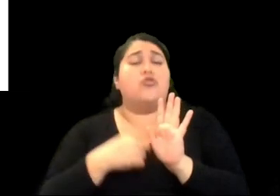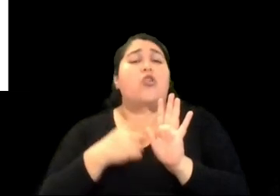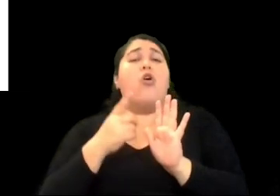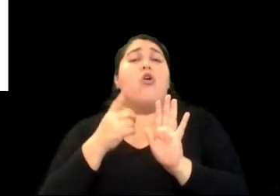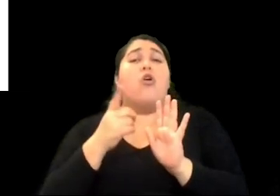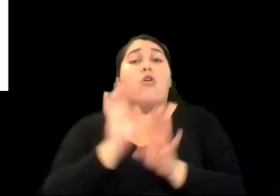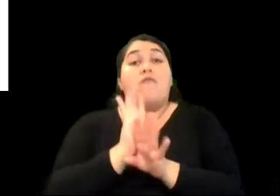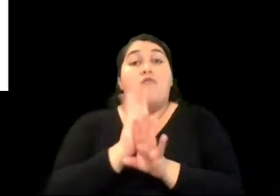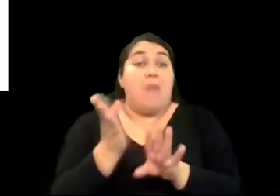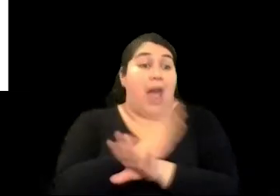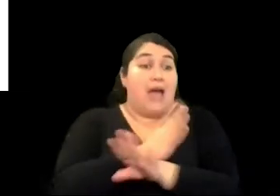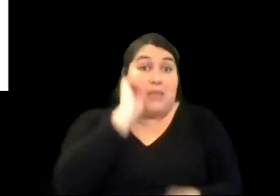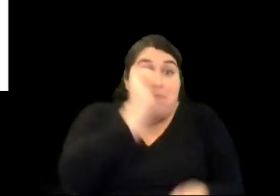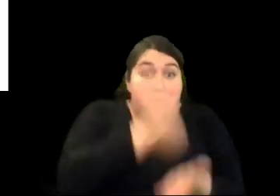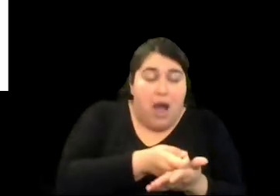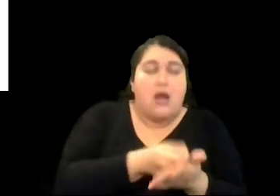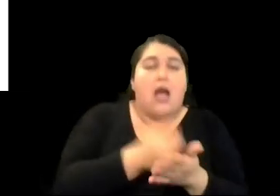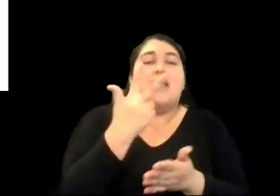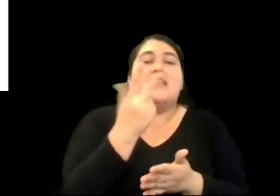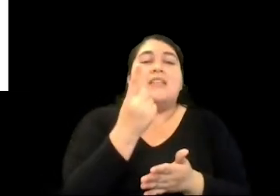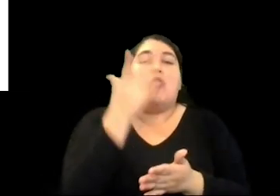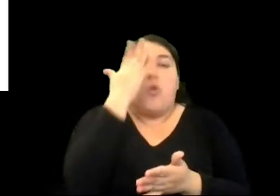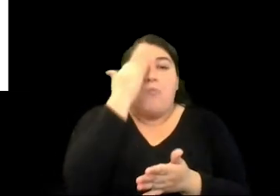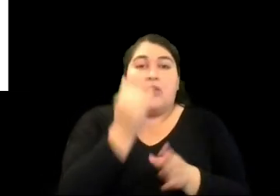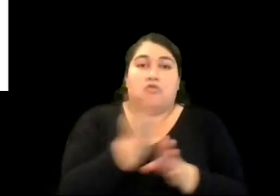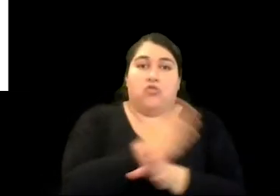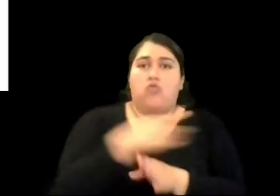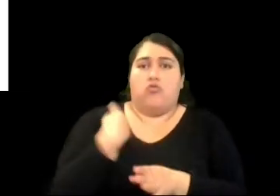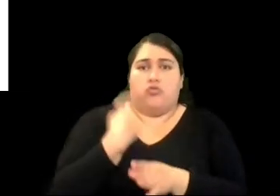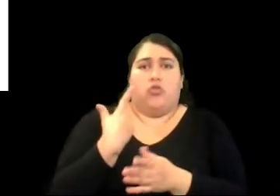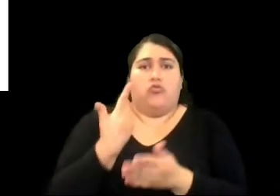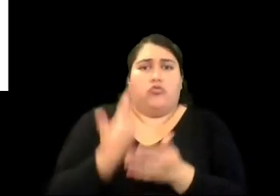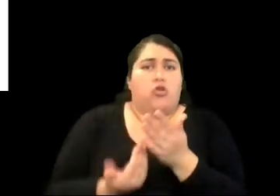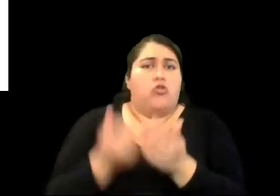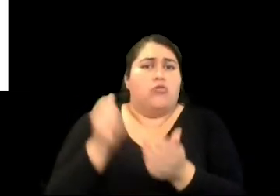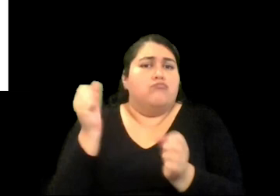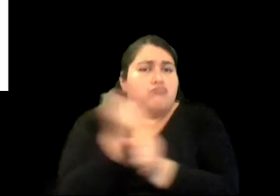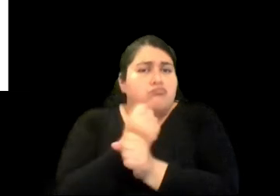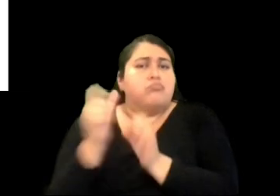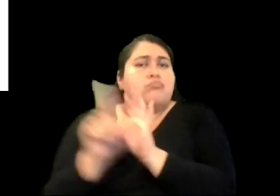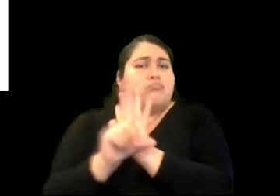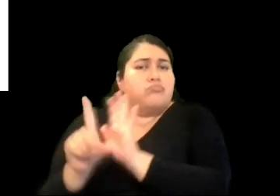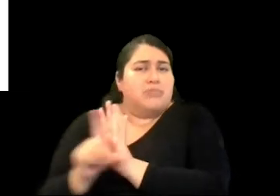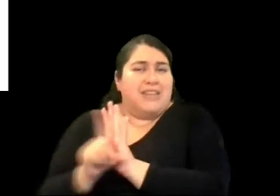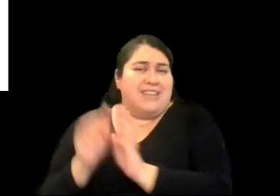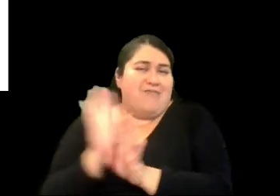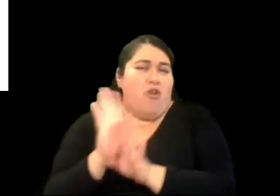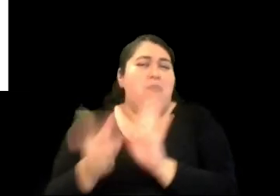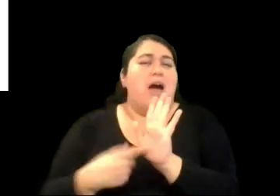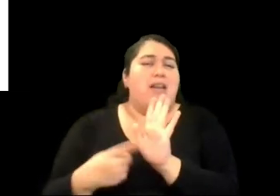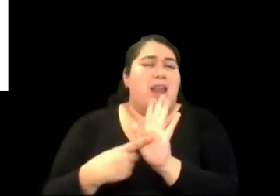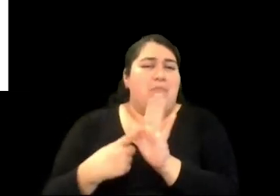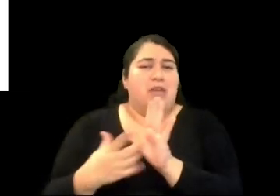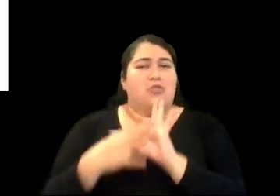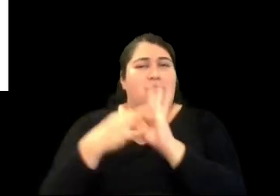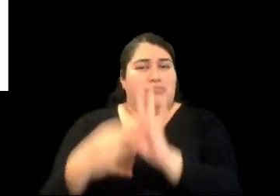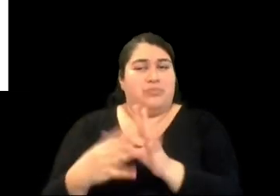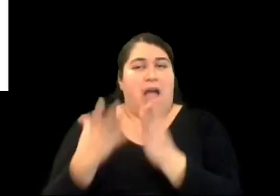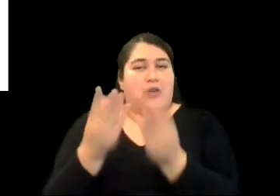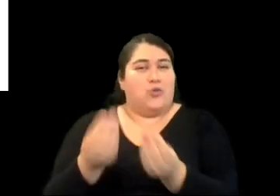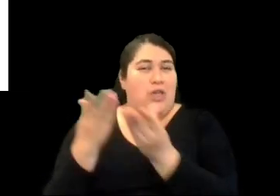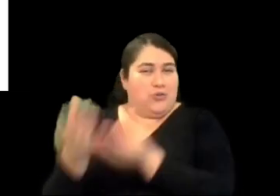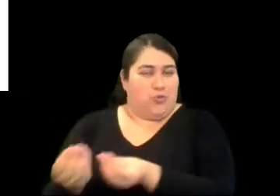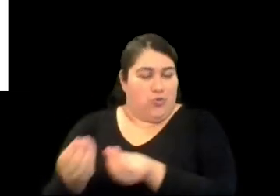compensaciones previas al 31 de agosto de 2024. Se las notificamos al contribuyente y nosotros entendemos que, como la